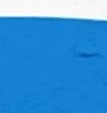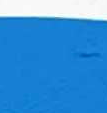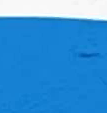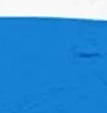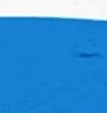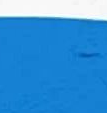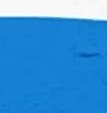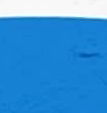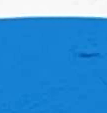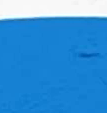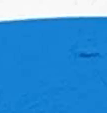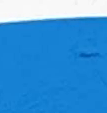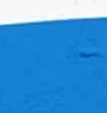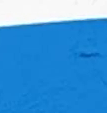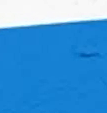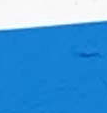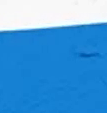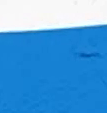Bienvenidos al sorteo Loto.